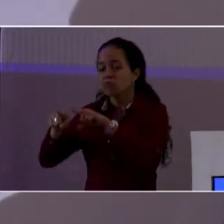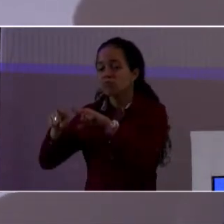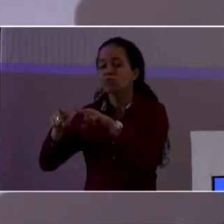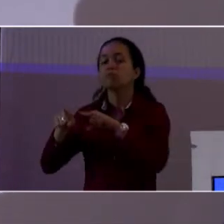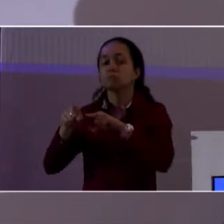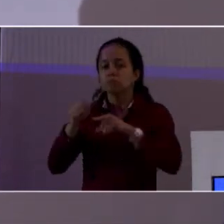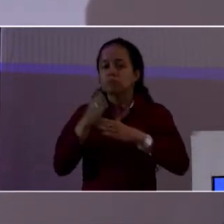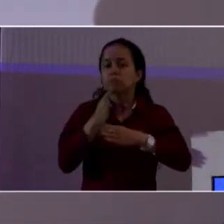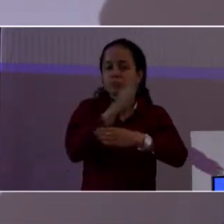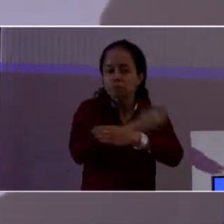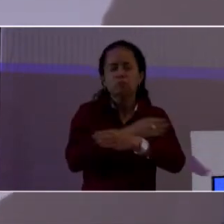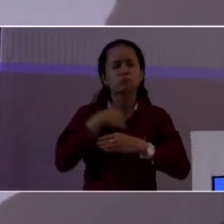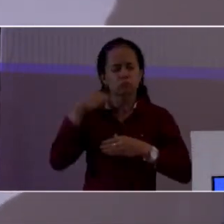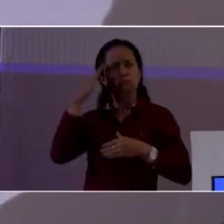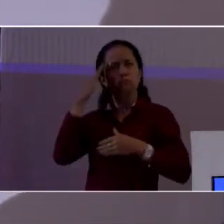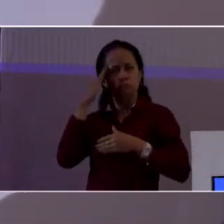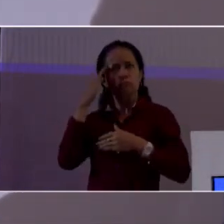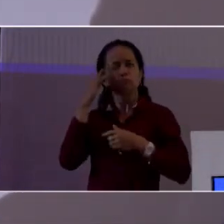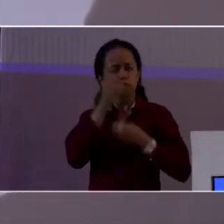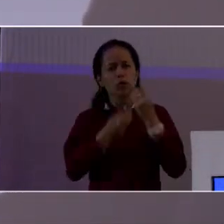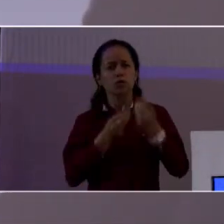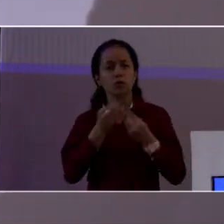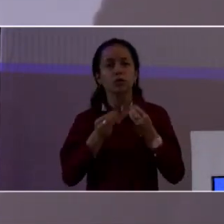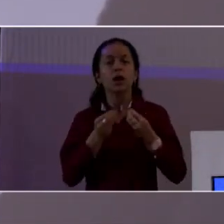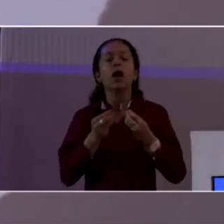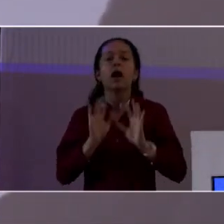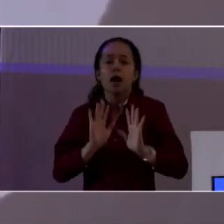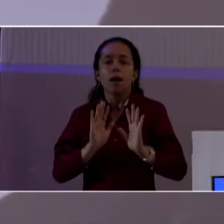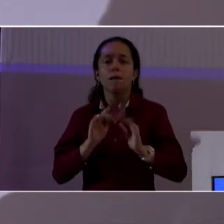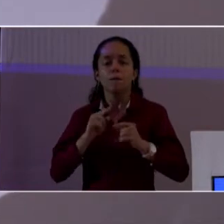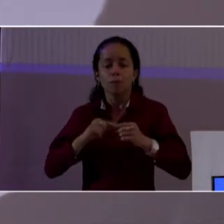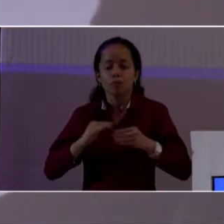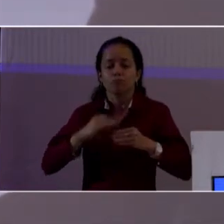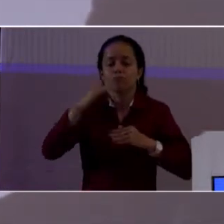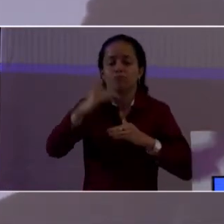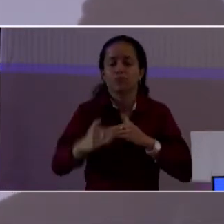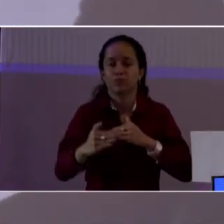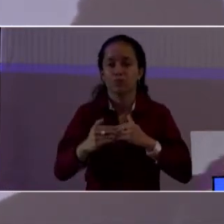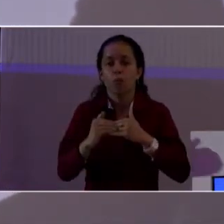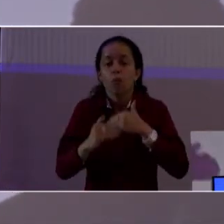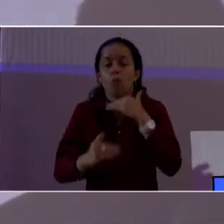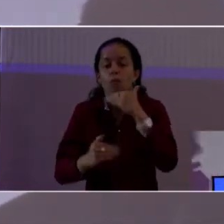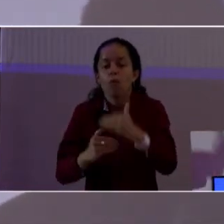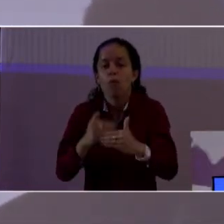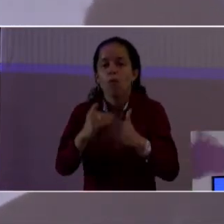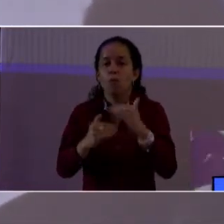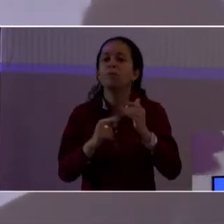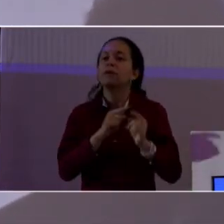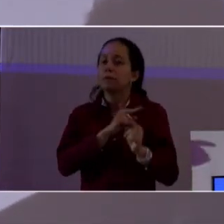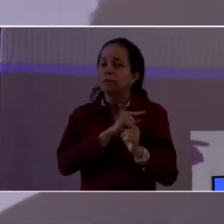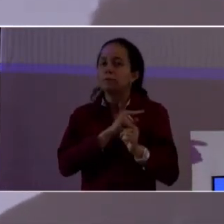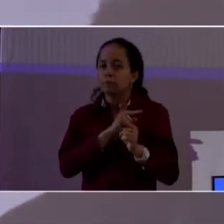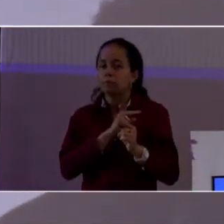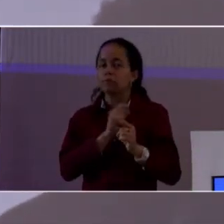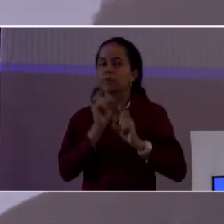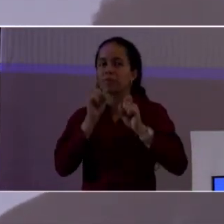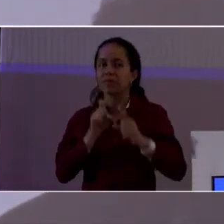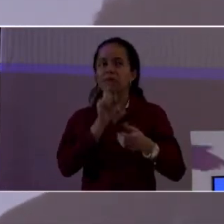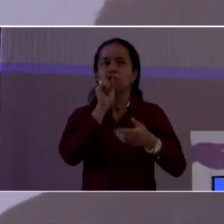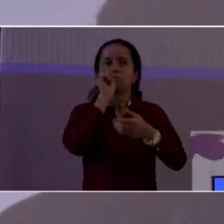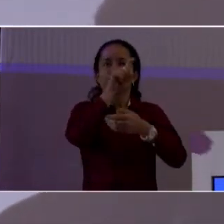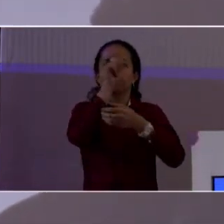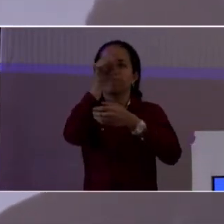preliminar positiva de lo que se ha venido haciendo, pues ya empezamos con un paso adelante. Entonces, tenemos que llegar a todos los